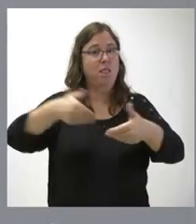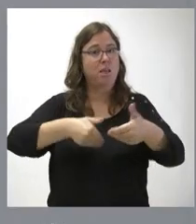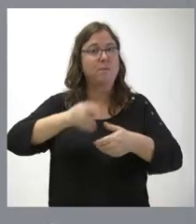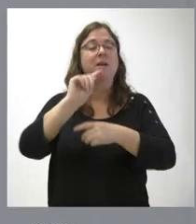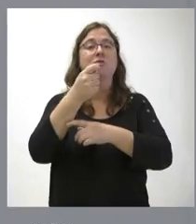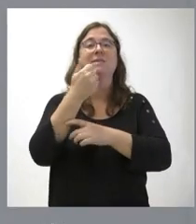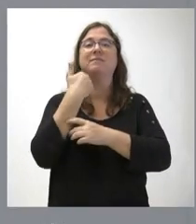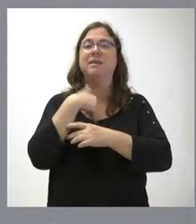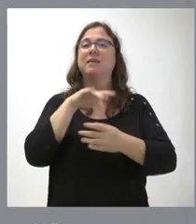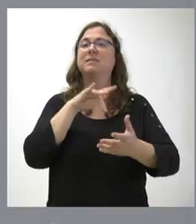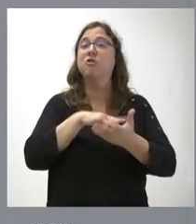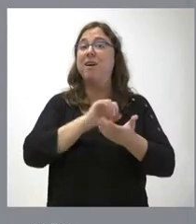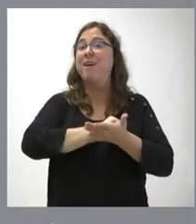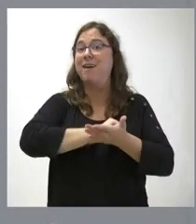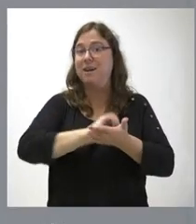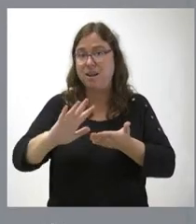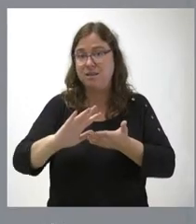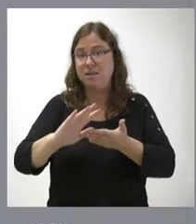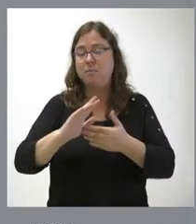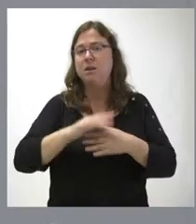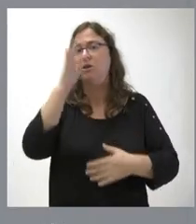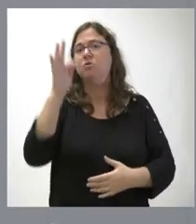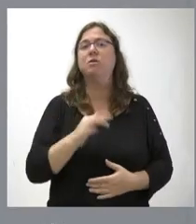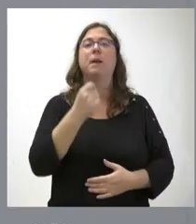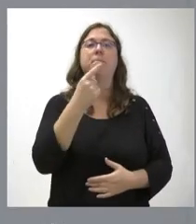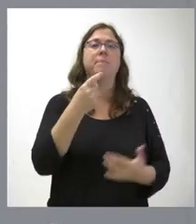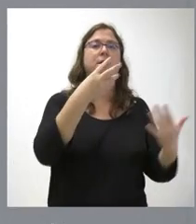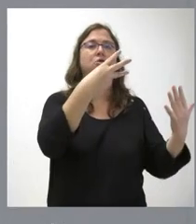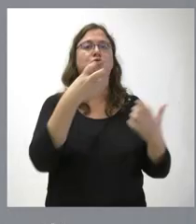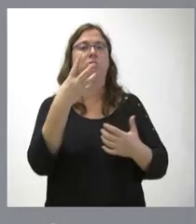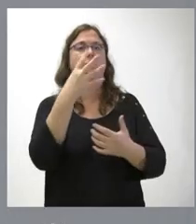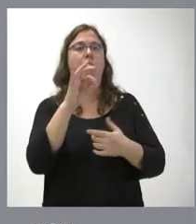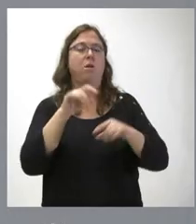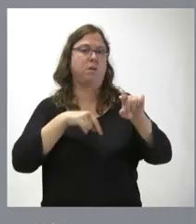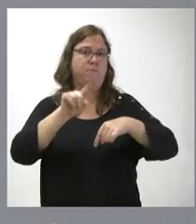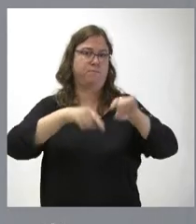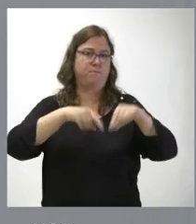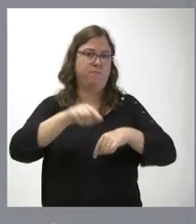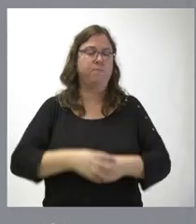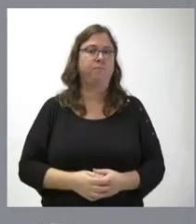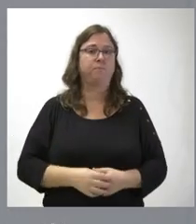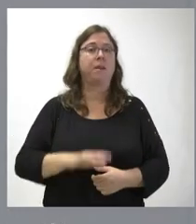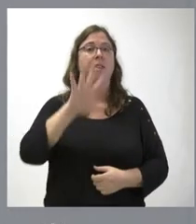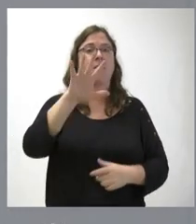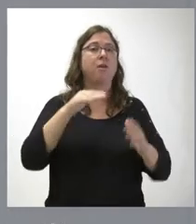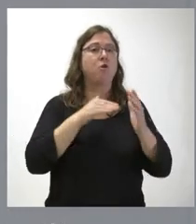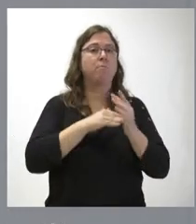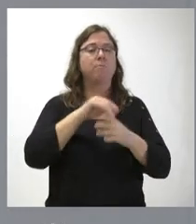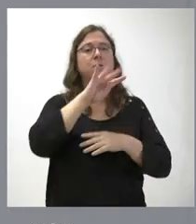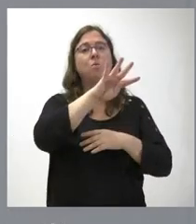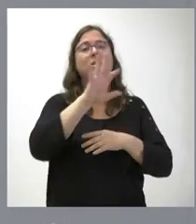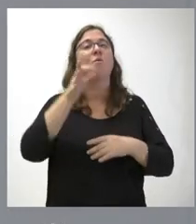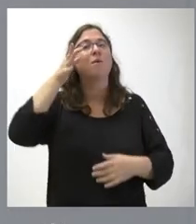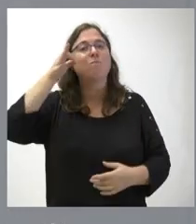llegar de forma gratuita e limitada a un total de 1840 rutas y 5049 núcleos de